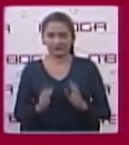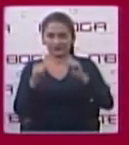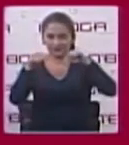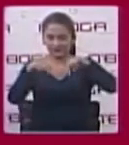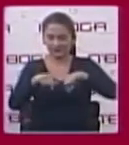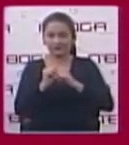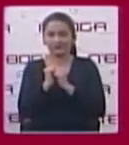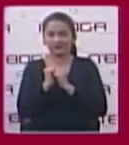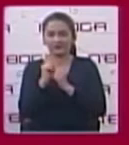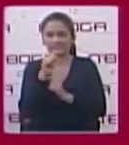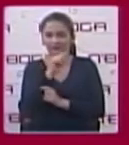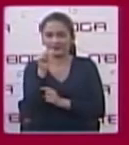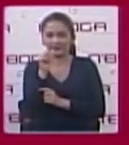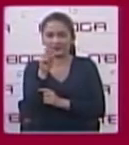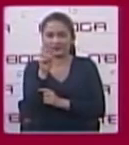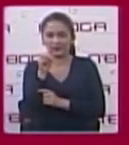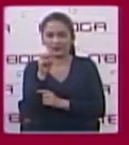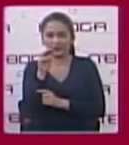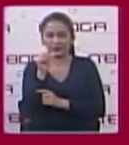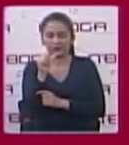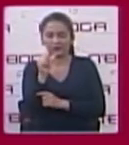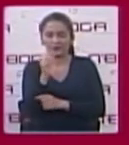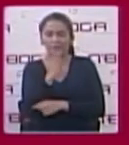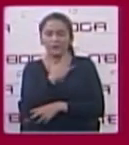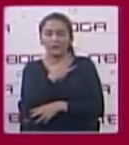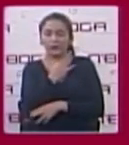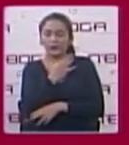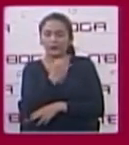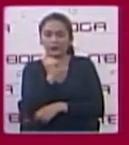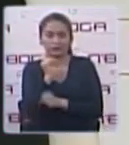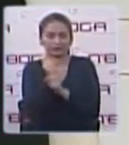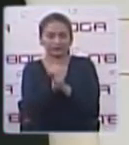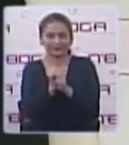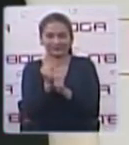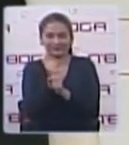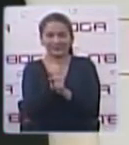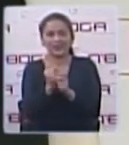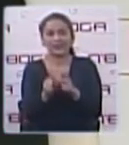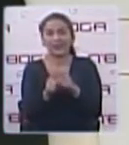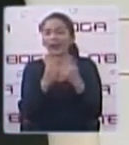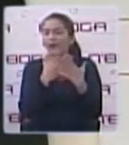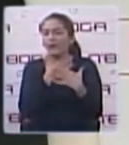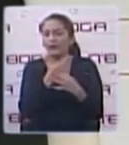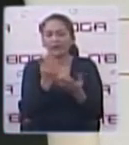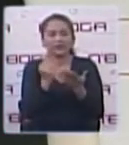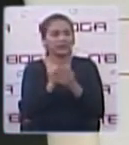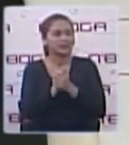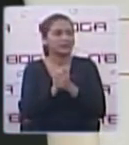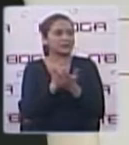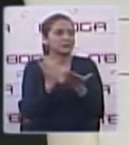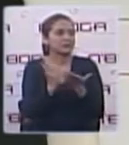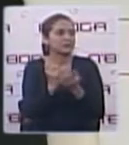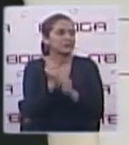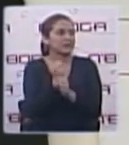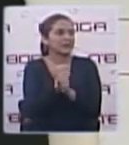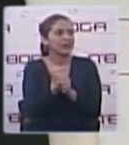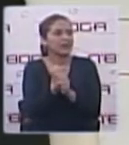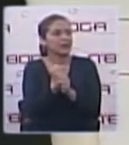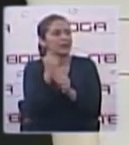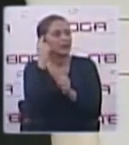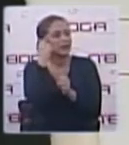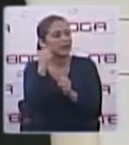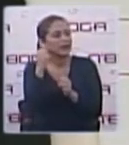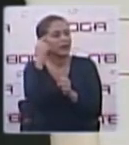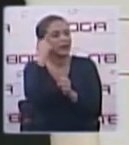café, inicié, te cuento, como un hobby. Tuve la maravillosa experiencia